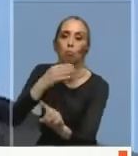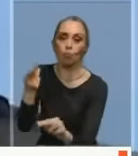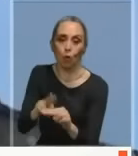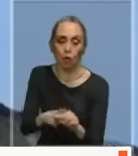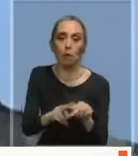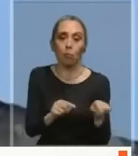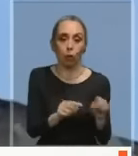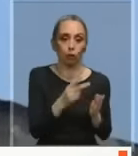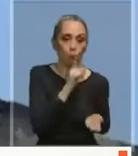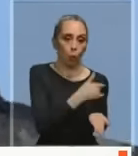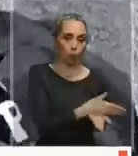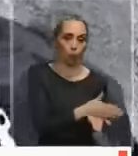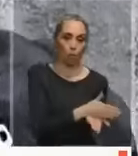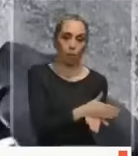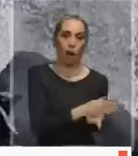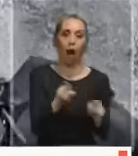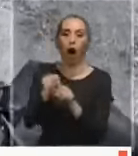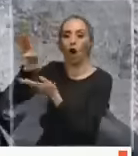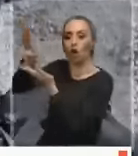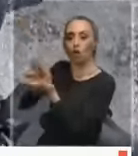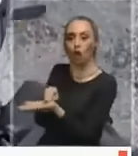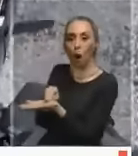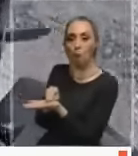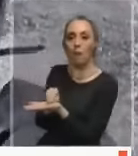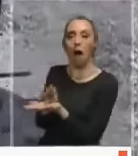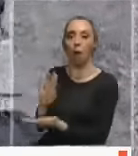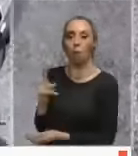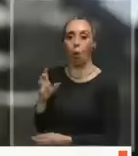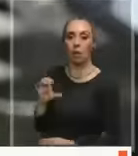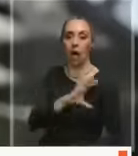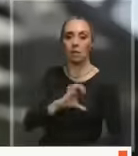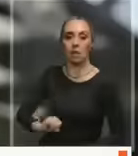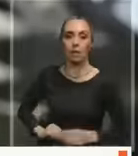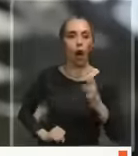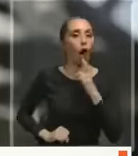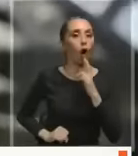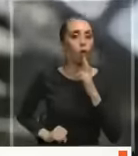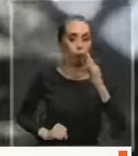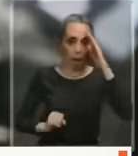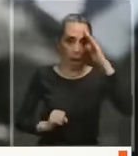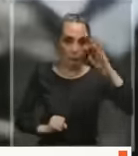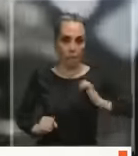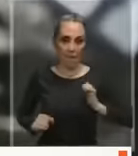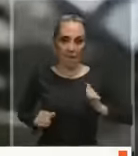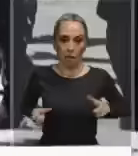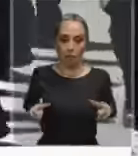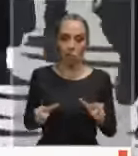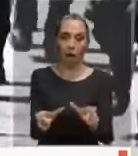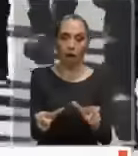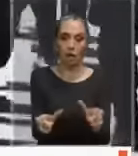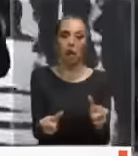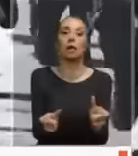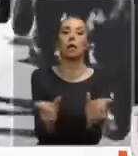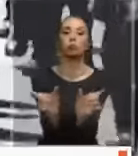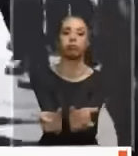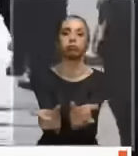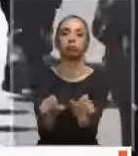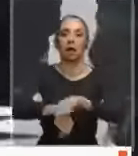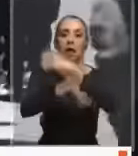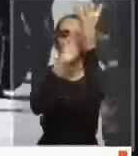de las estrategias al estilo Bukele en Honduras. Desde ahora serán los militares los que controlen las